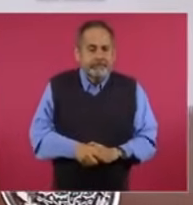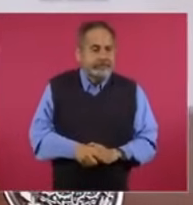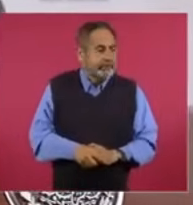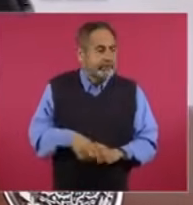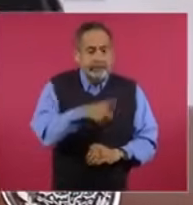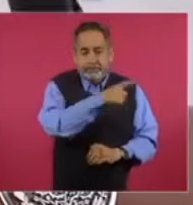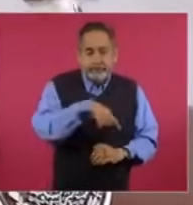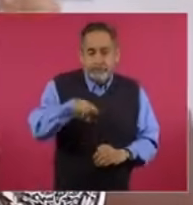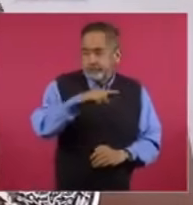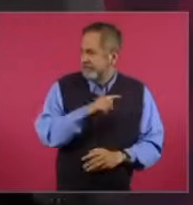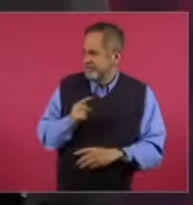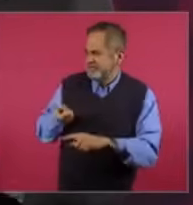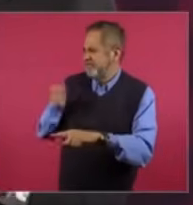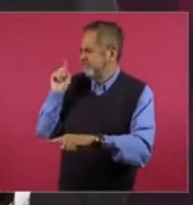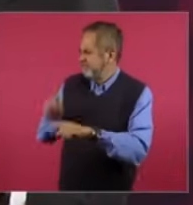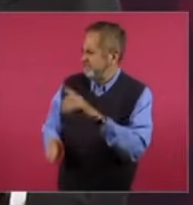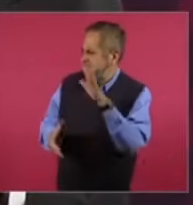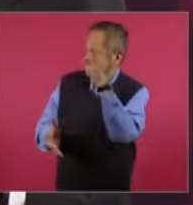saqueaban